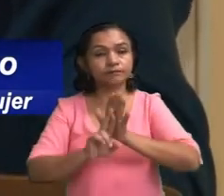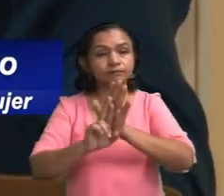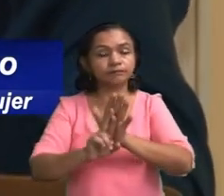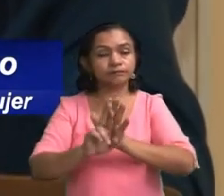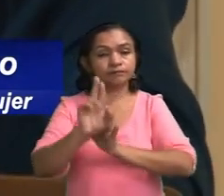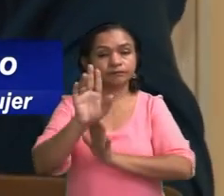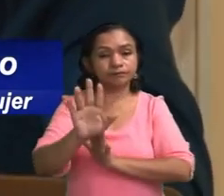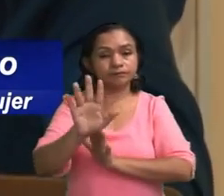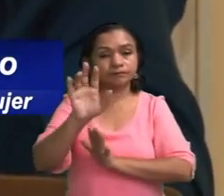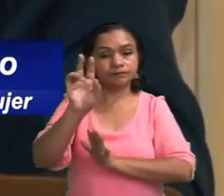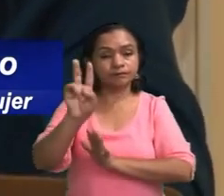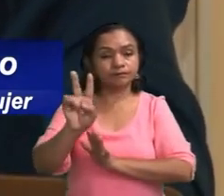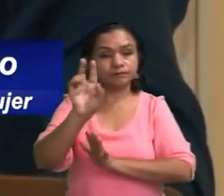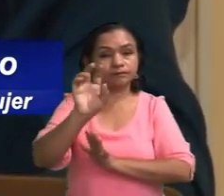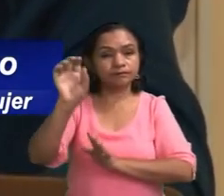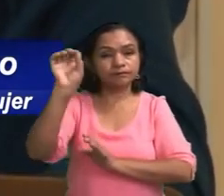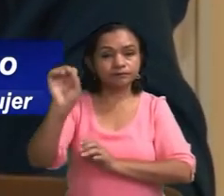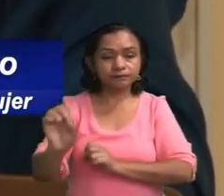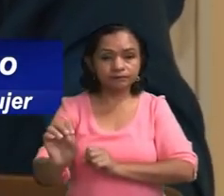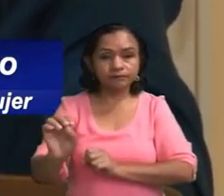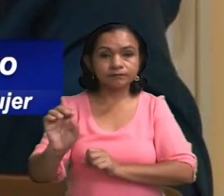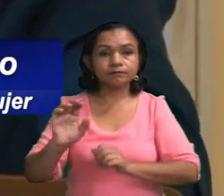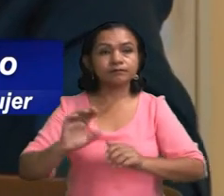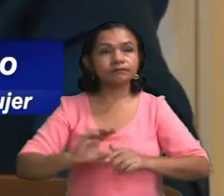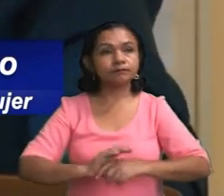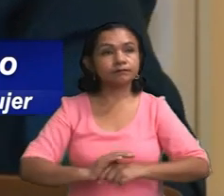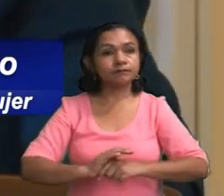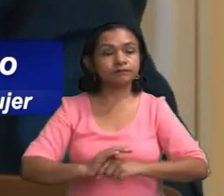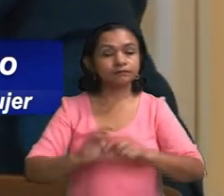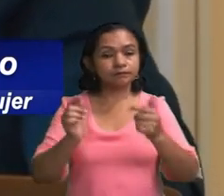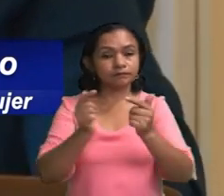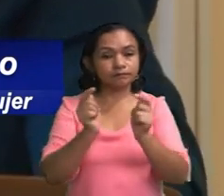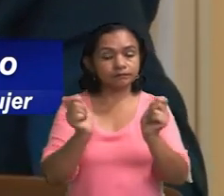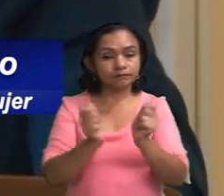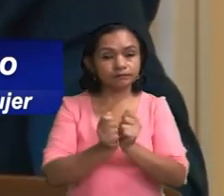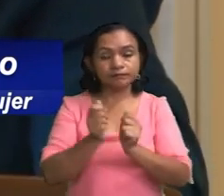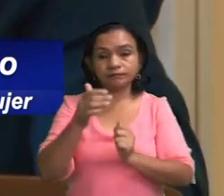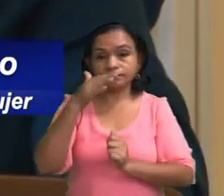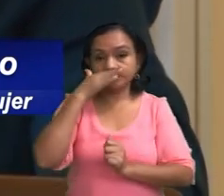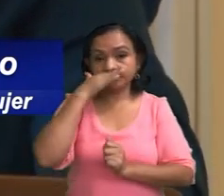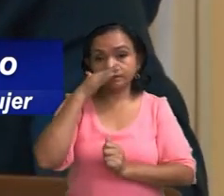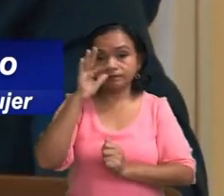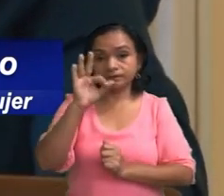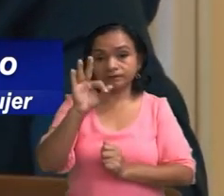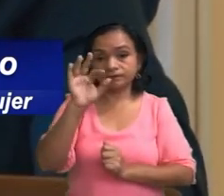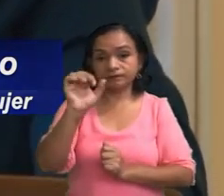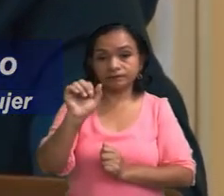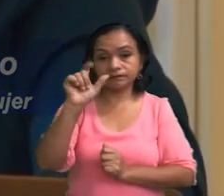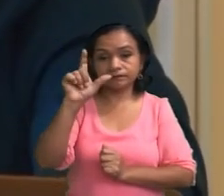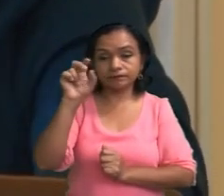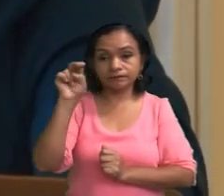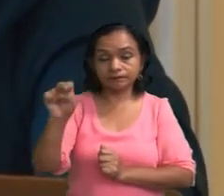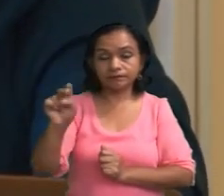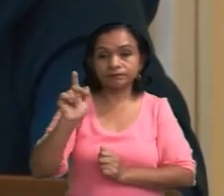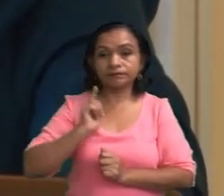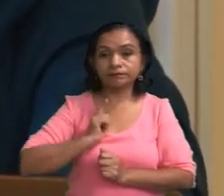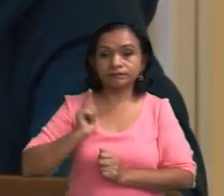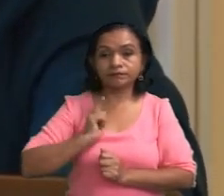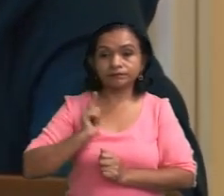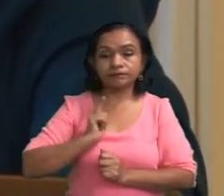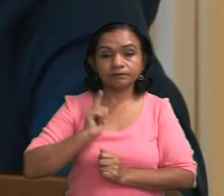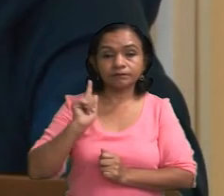el 52%. La bancada del Frente Sandinista, cumpliendo con el